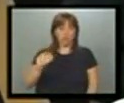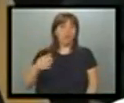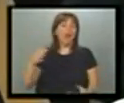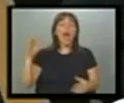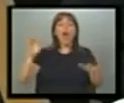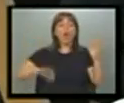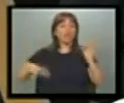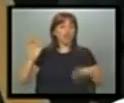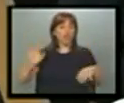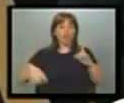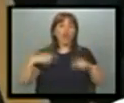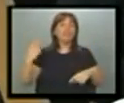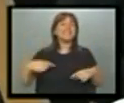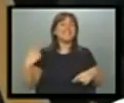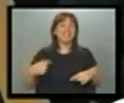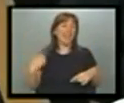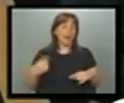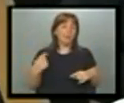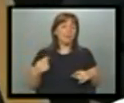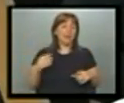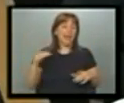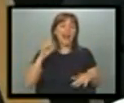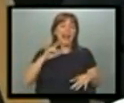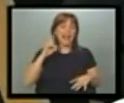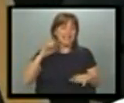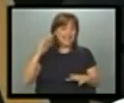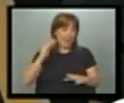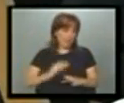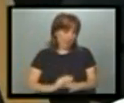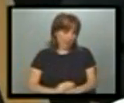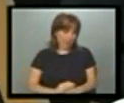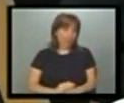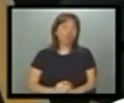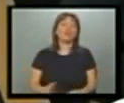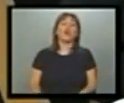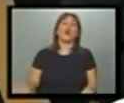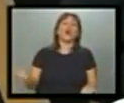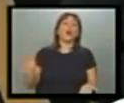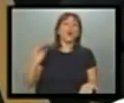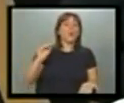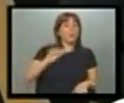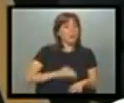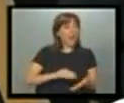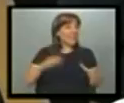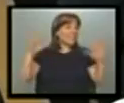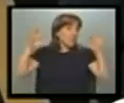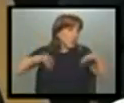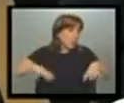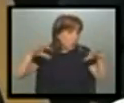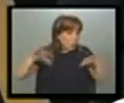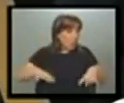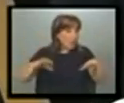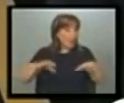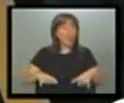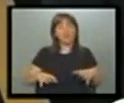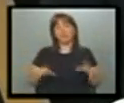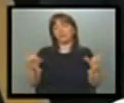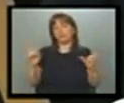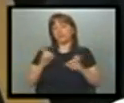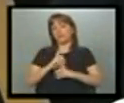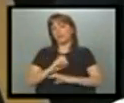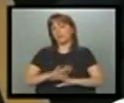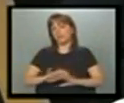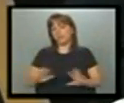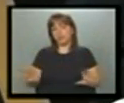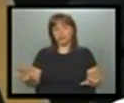leche por una cuestión natural, pero esto se ha sumado a las lluvias y realmente el impacto ha sido enorme. Mariano nos decía, ¿no? Un aumento que